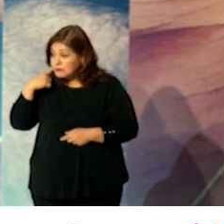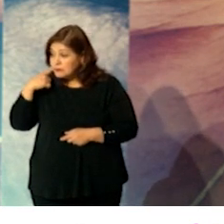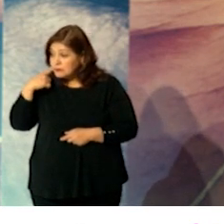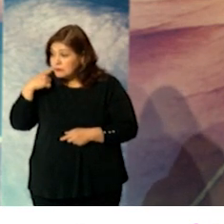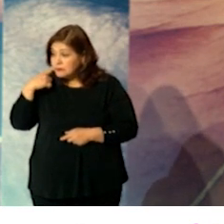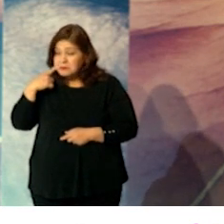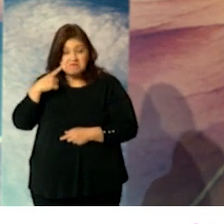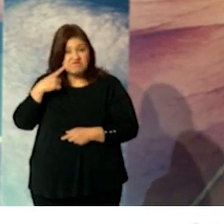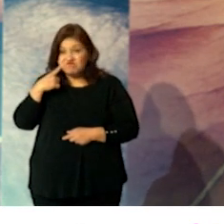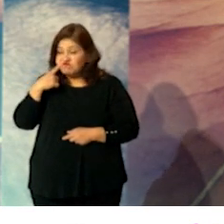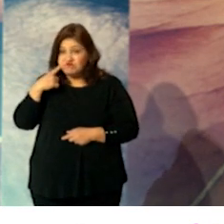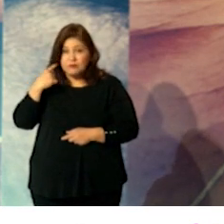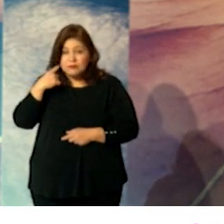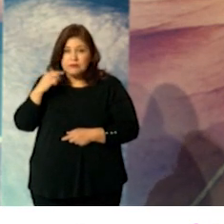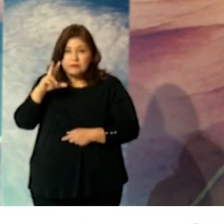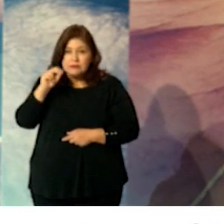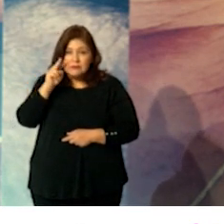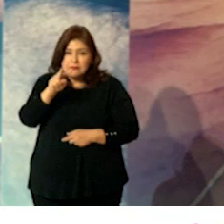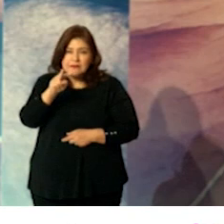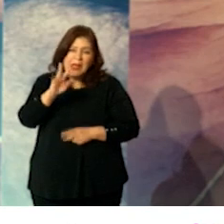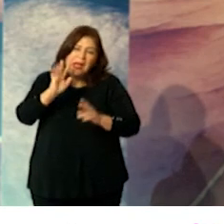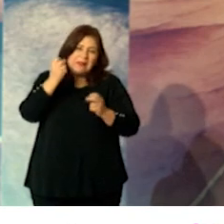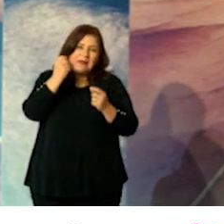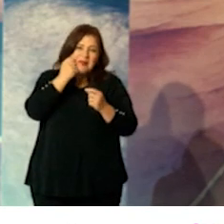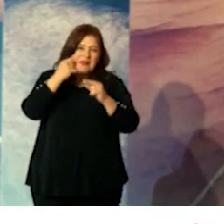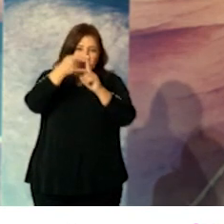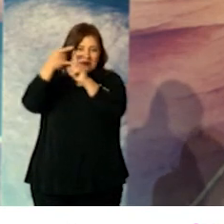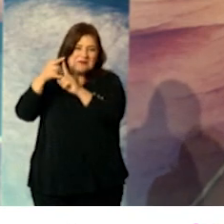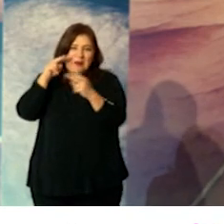Sigo sin escucharlas, pero puedo mirarla, ya es suficiente.